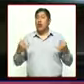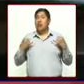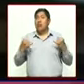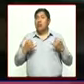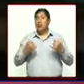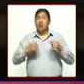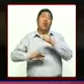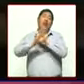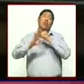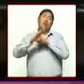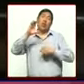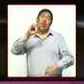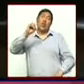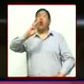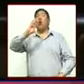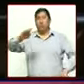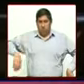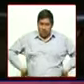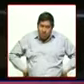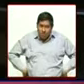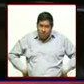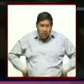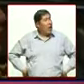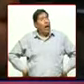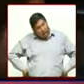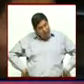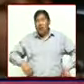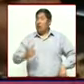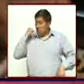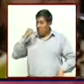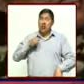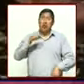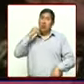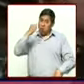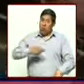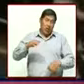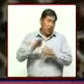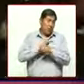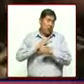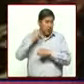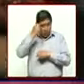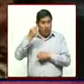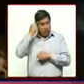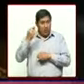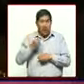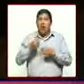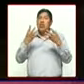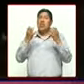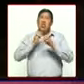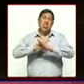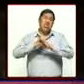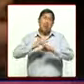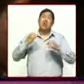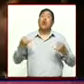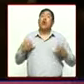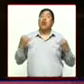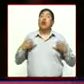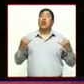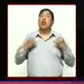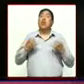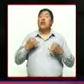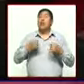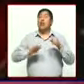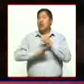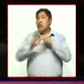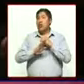y protege a los de la COP. La policía, por órdenes del Ministerio de Gobierno, quiere reprimir a los jóvenes y